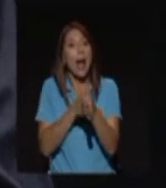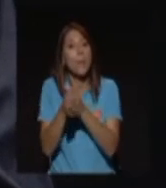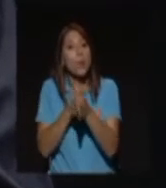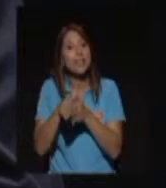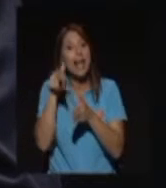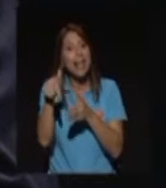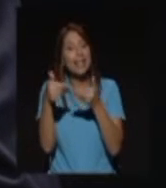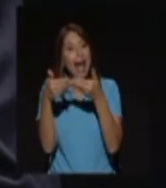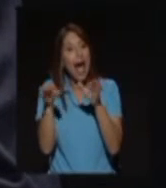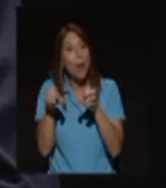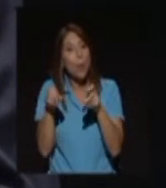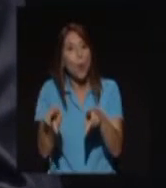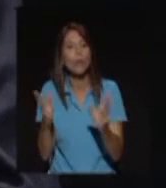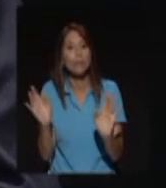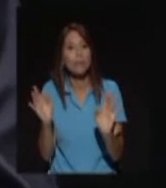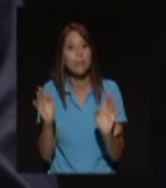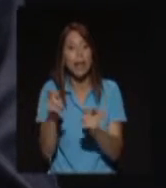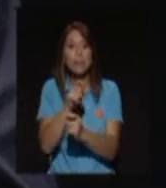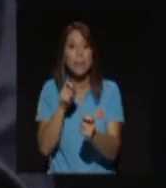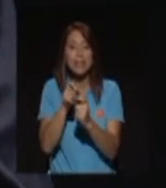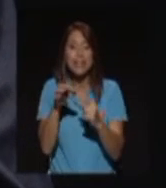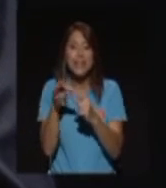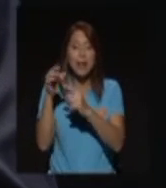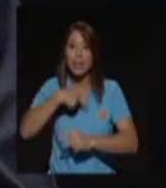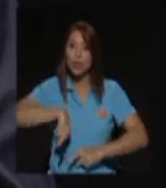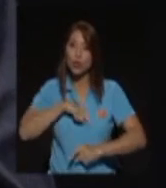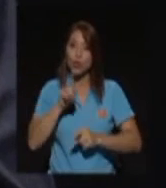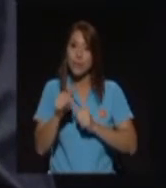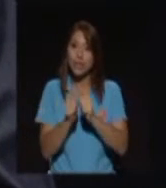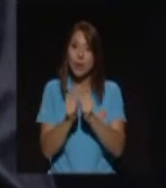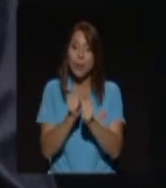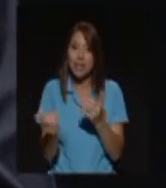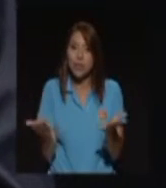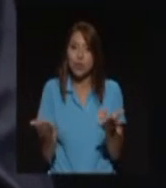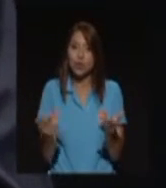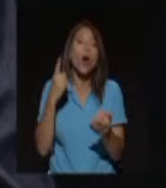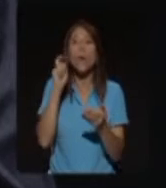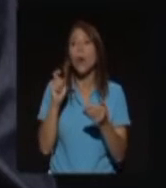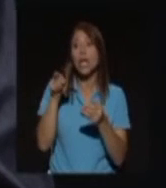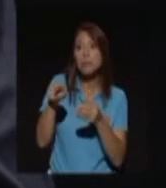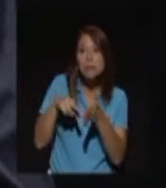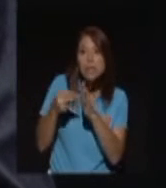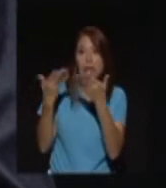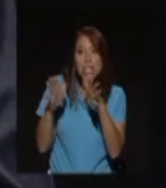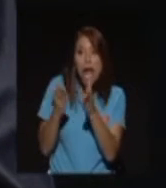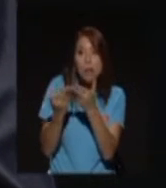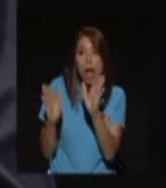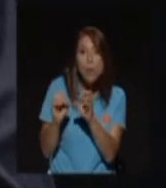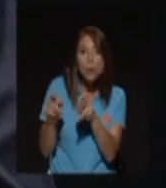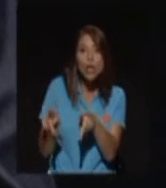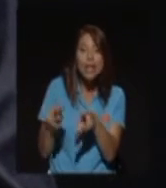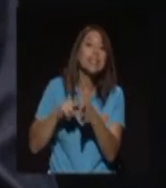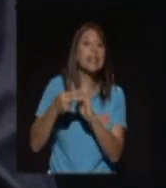ventana abierta. Concretamente tenemos que ser competitivos, ¿verdad? Porque el hecho de que se abra la ventana no quiere decir de que automáticamente vamos a